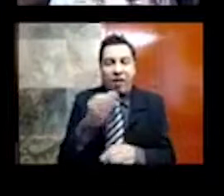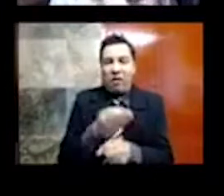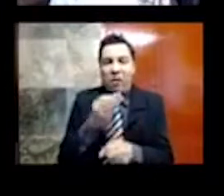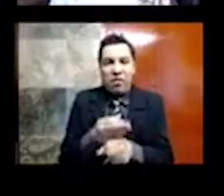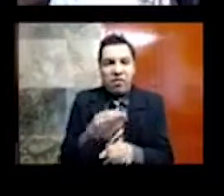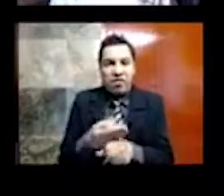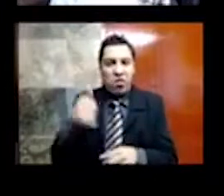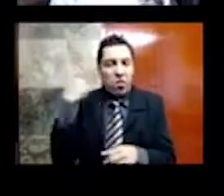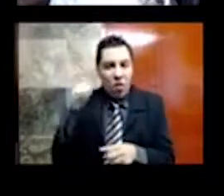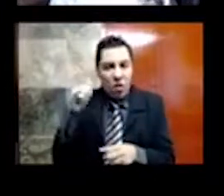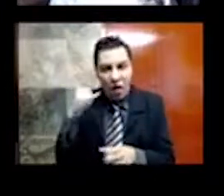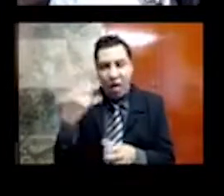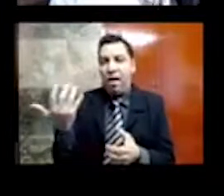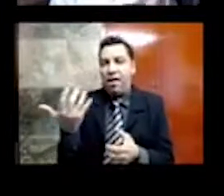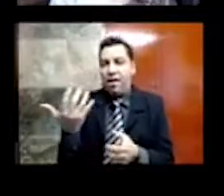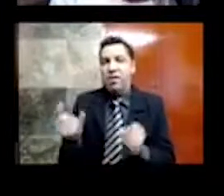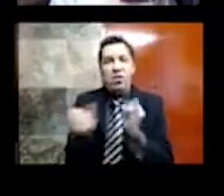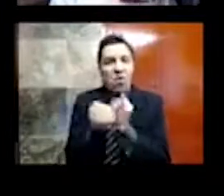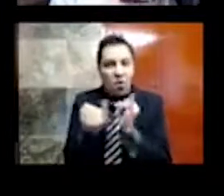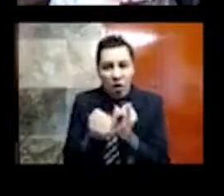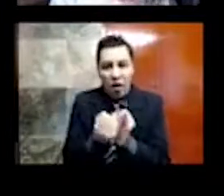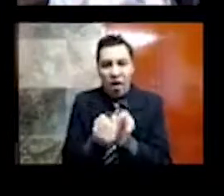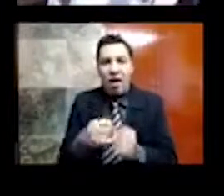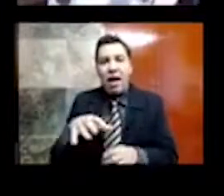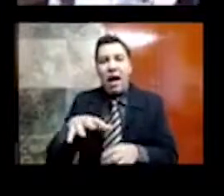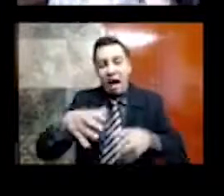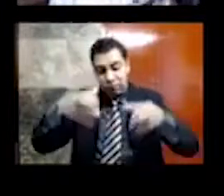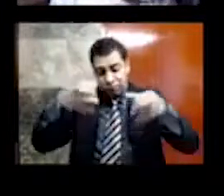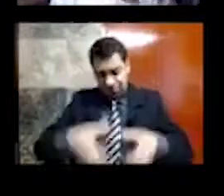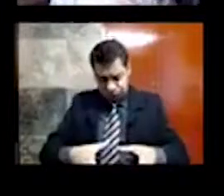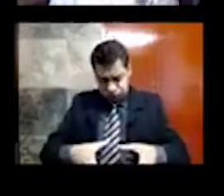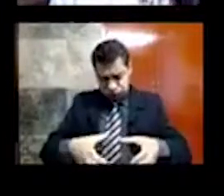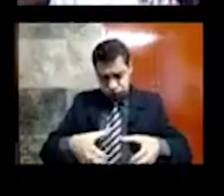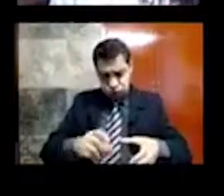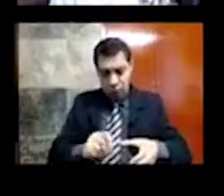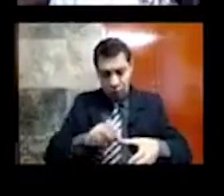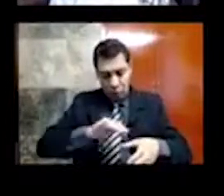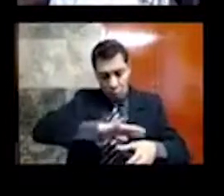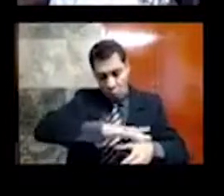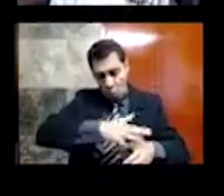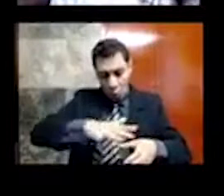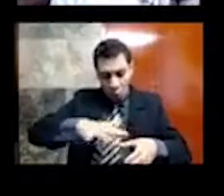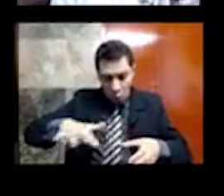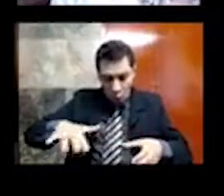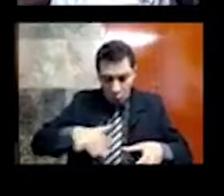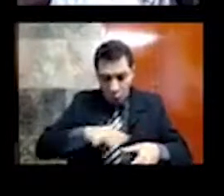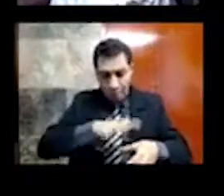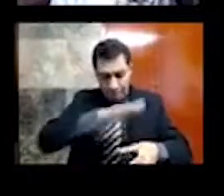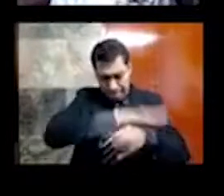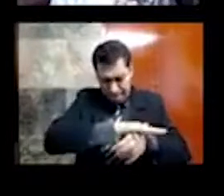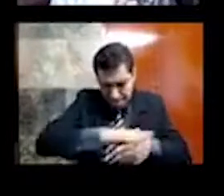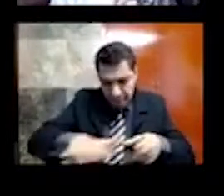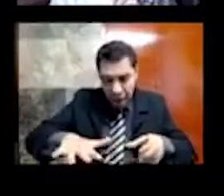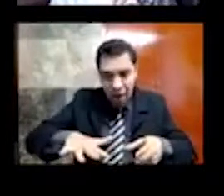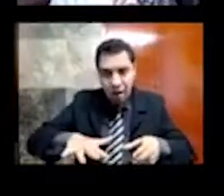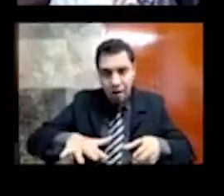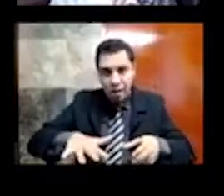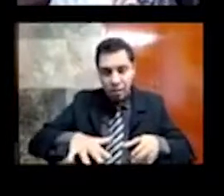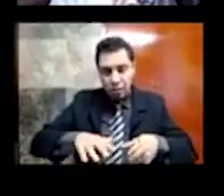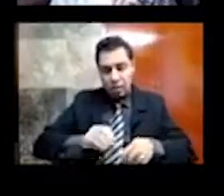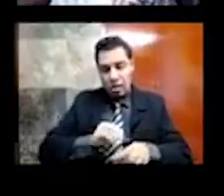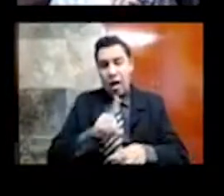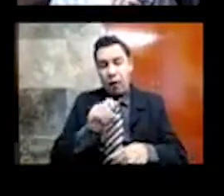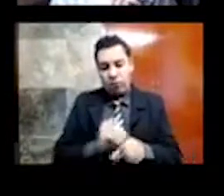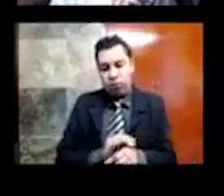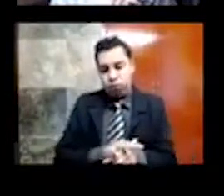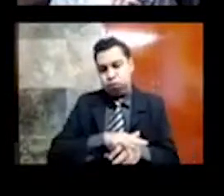Teotihuacán tenía un pequeño manantial abajo. Tajín tiene... así que podemos decir que el agua está